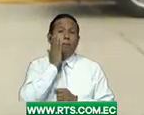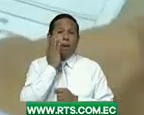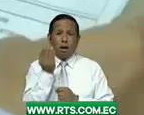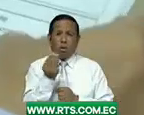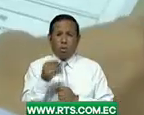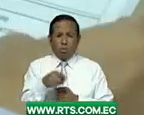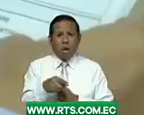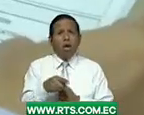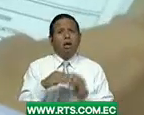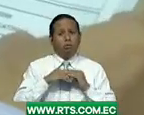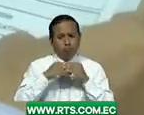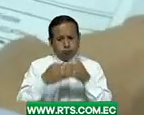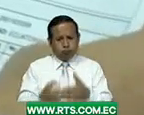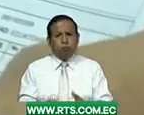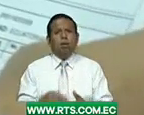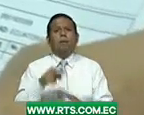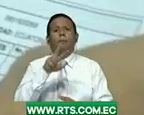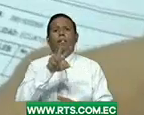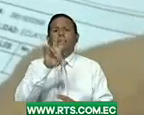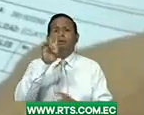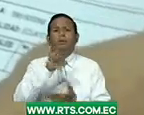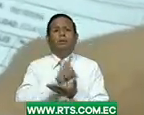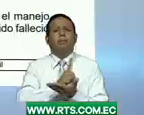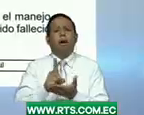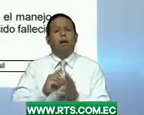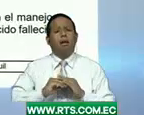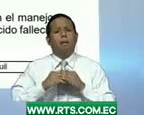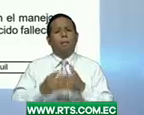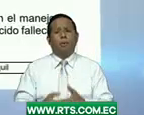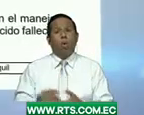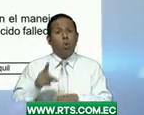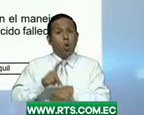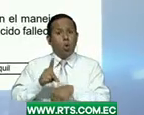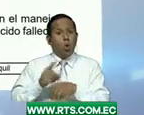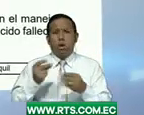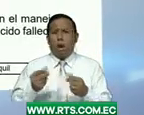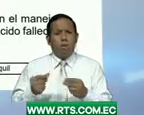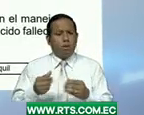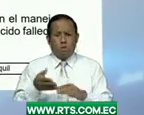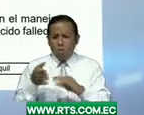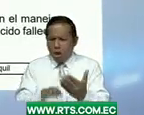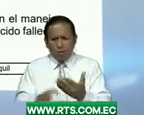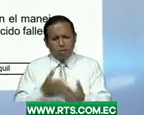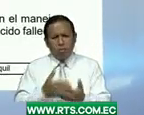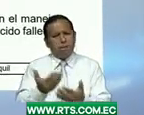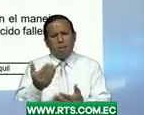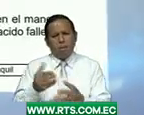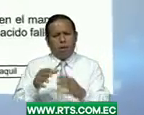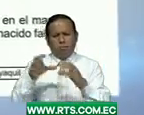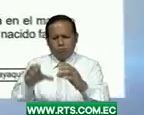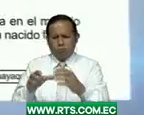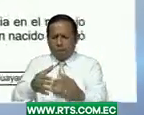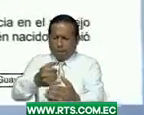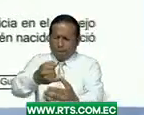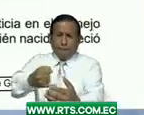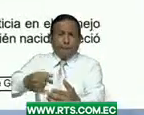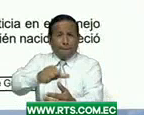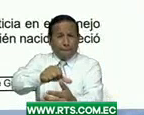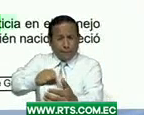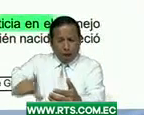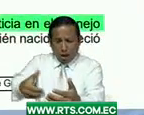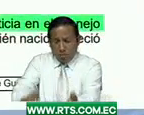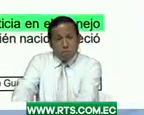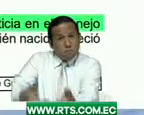encontraba con 27 semanas de gestación. Le practicaron una cesárea postmortem. El Ministerio de Salud Pública informó que el personal del